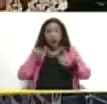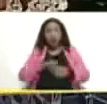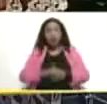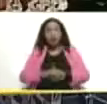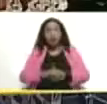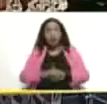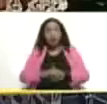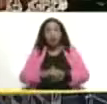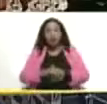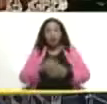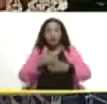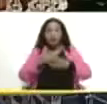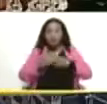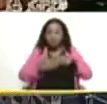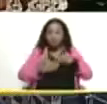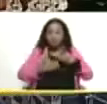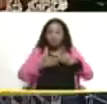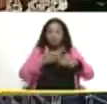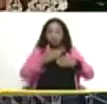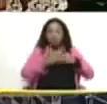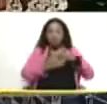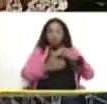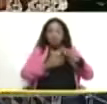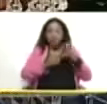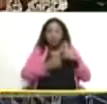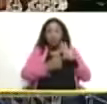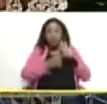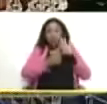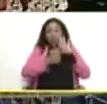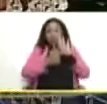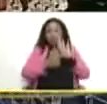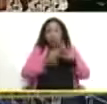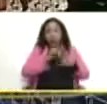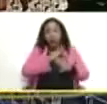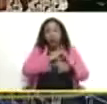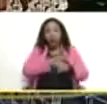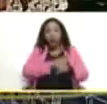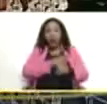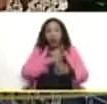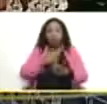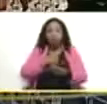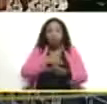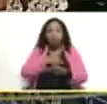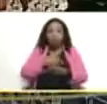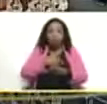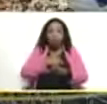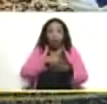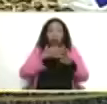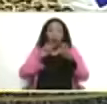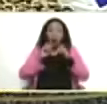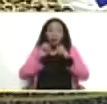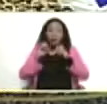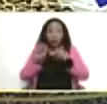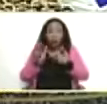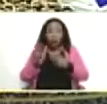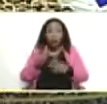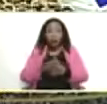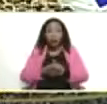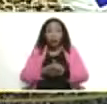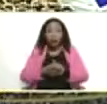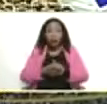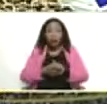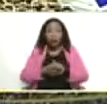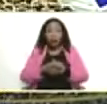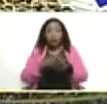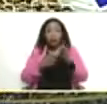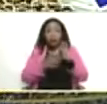que fueron mostrando la fortaleza, las debilidades, las oportunidades, los